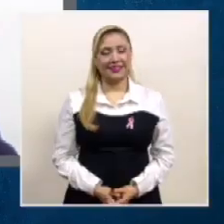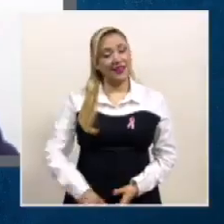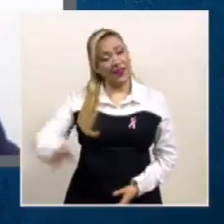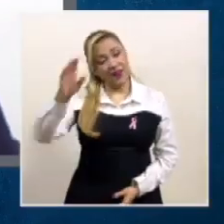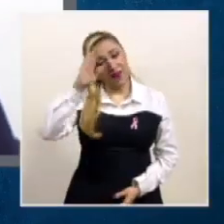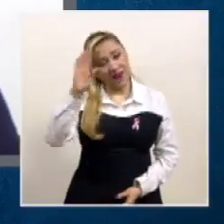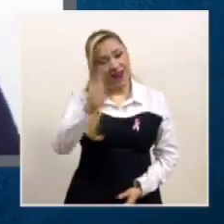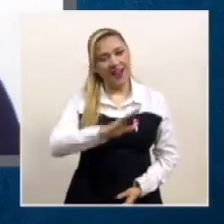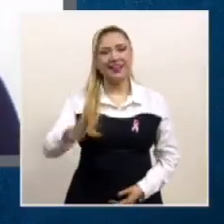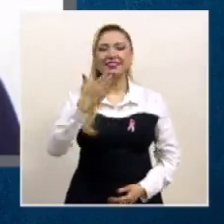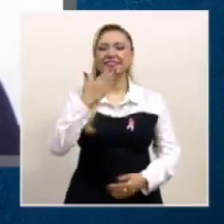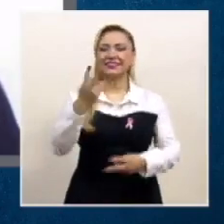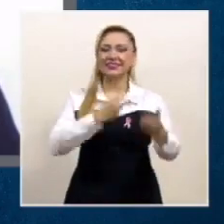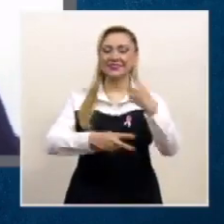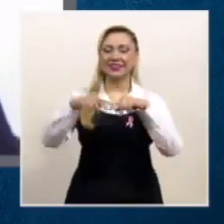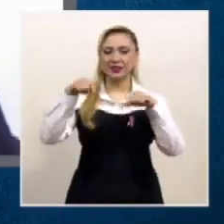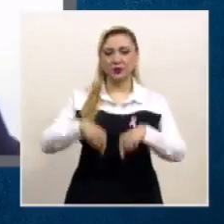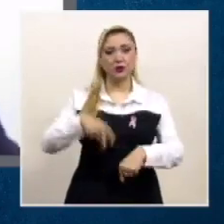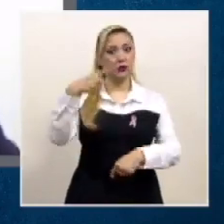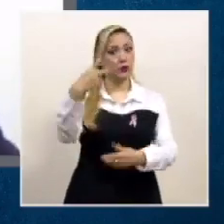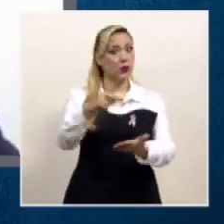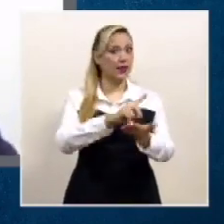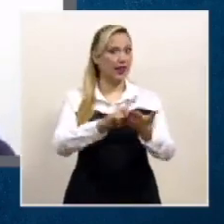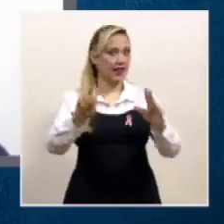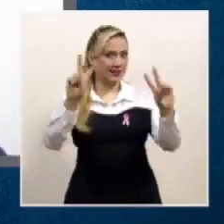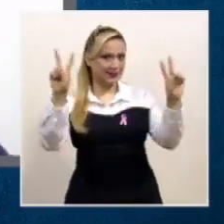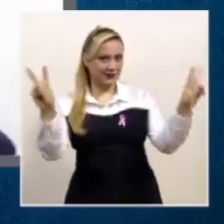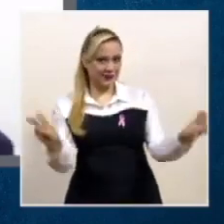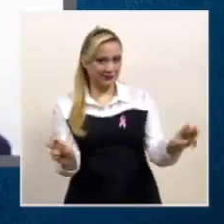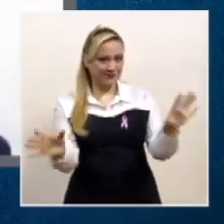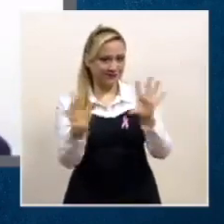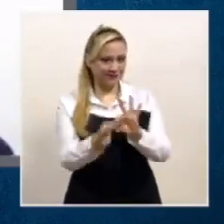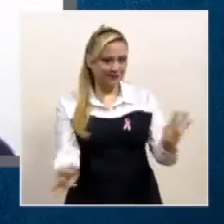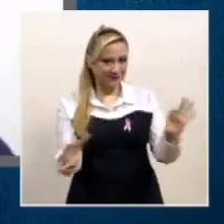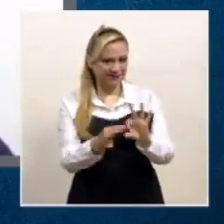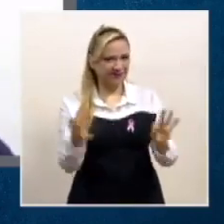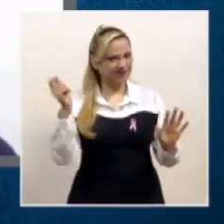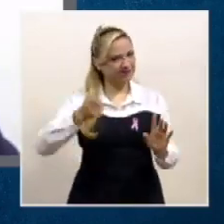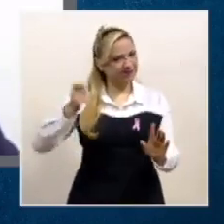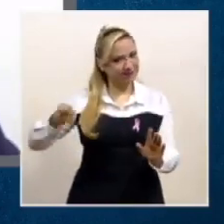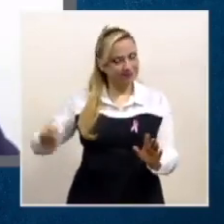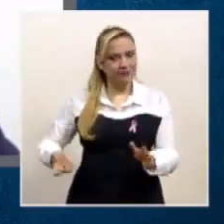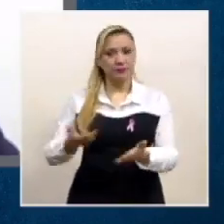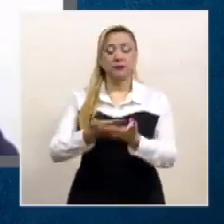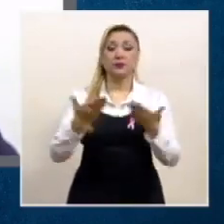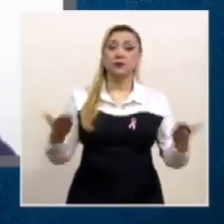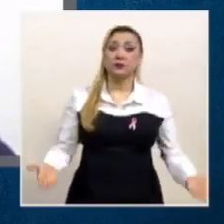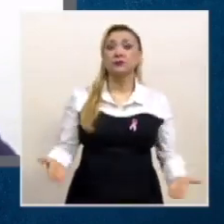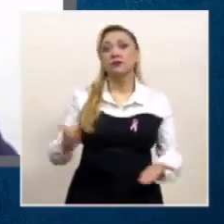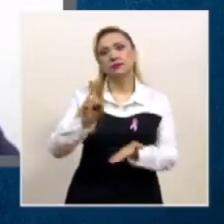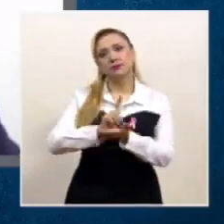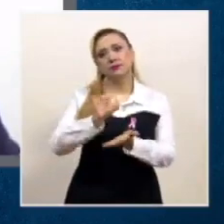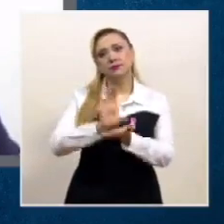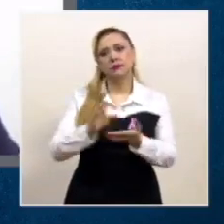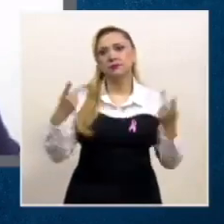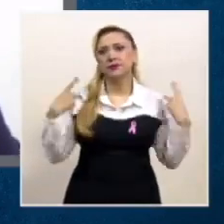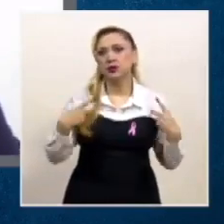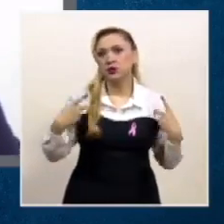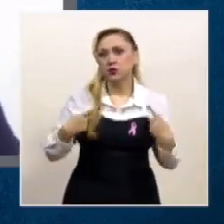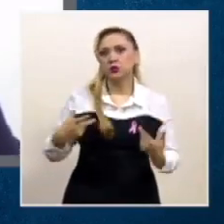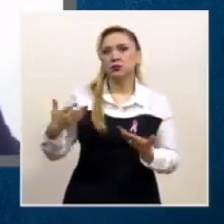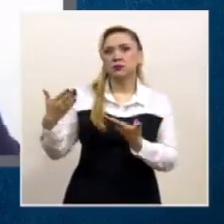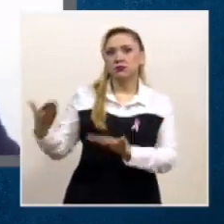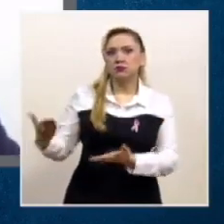Hola, bienvenidos y bienvenidas a su programa Tus Derechos. El día de hoy vamos a hablar sobre la participación de las personas con discapacidad y para